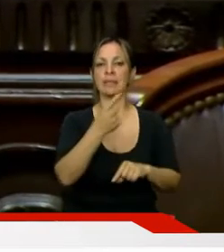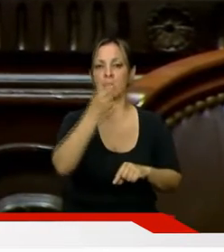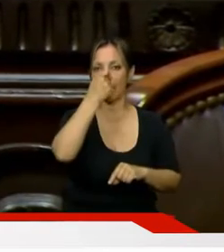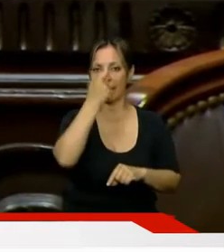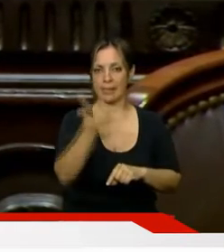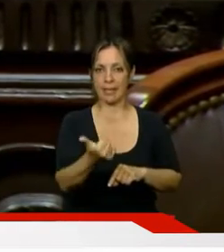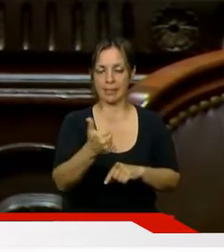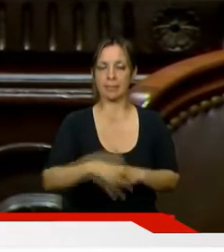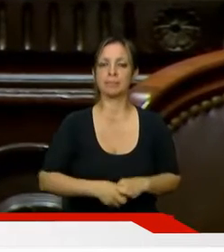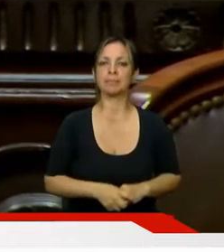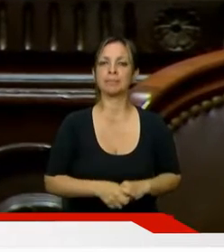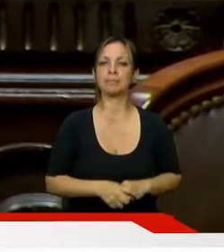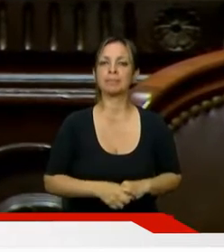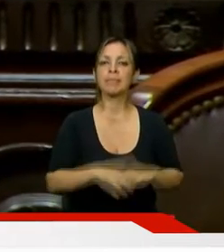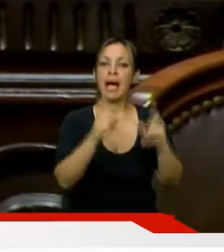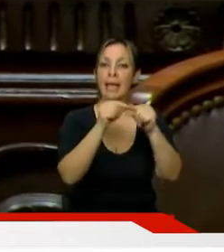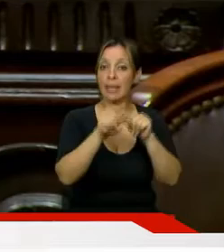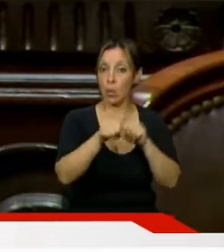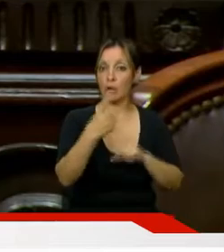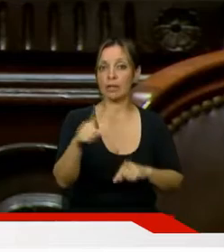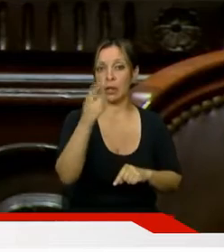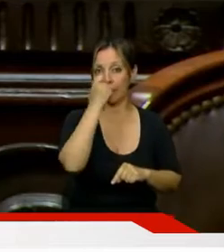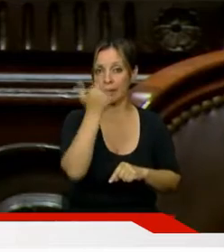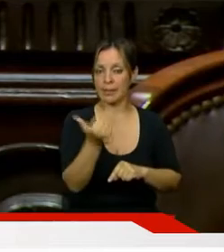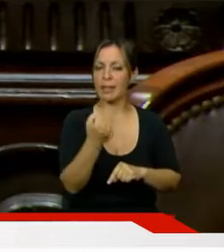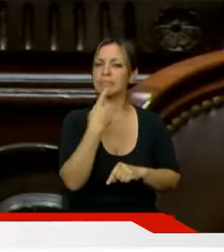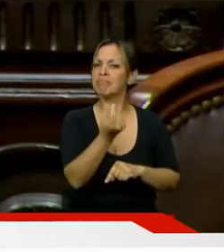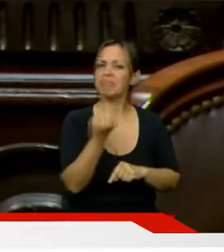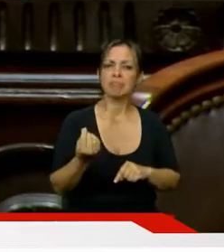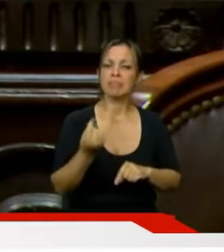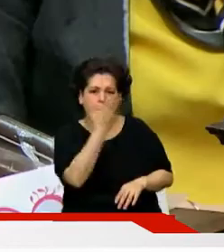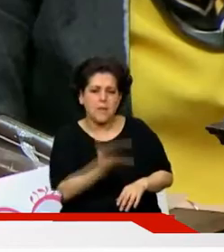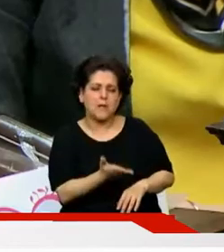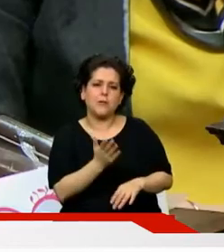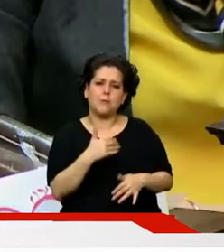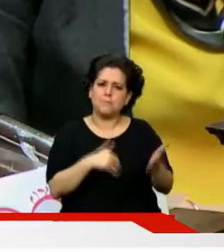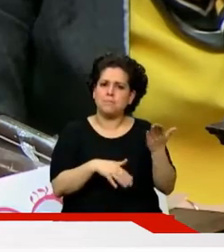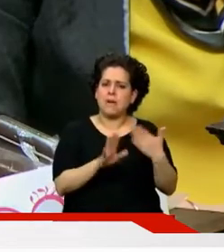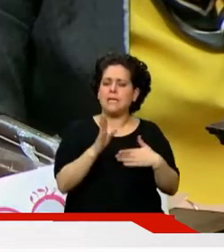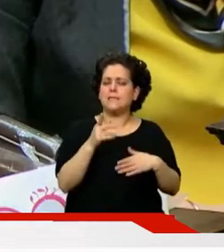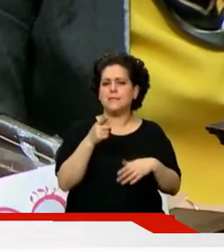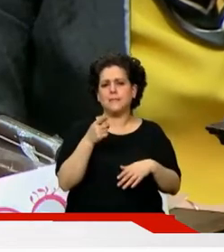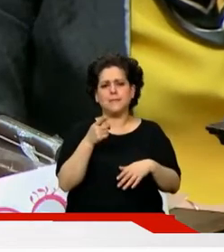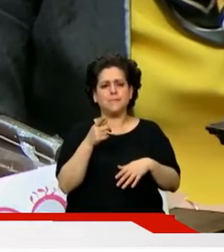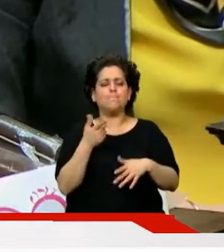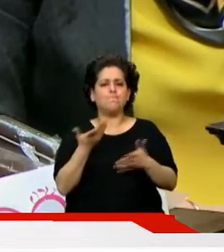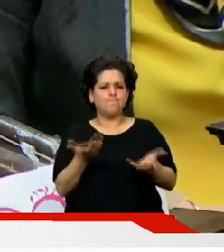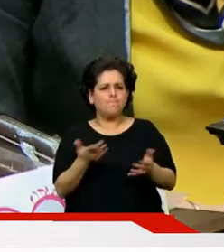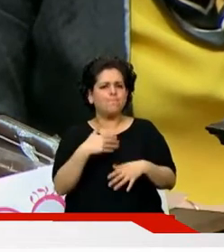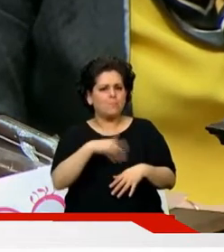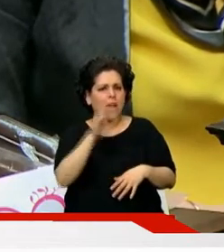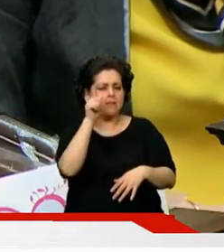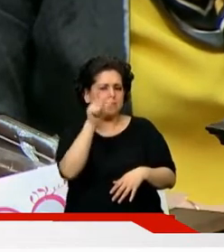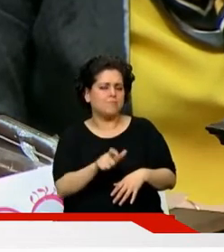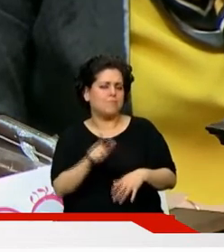se ha actualizado mucho. Fueron algunos proyectos, algunos artículos de este proyecto se ha ido modificando con el